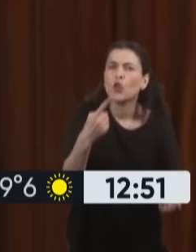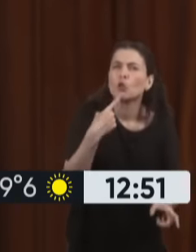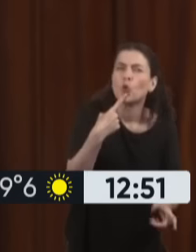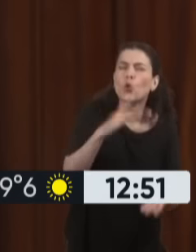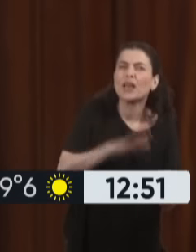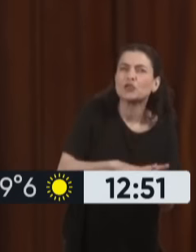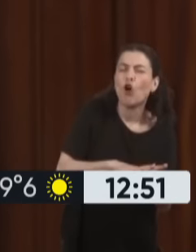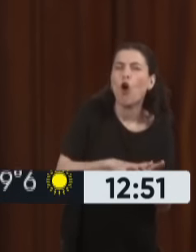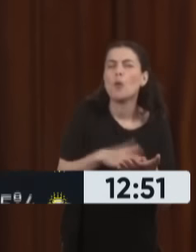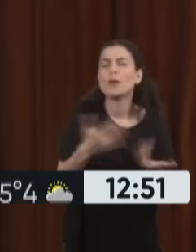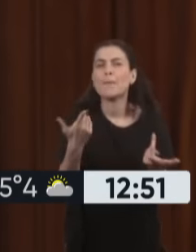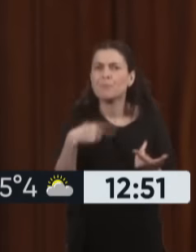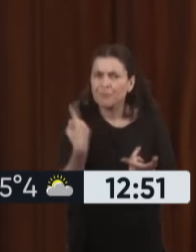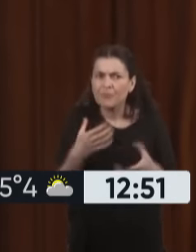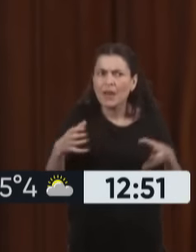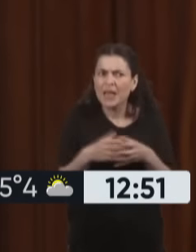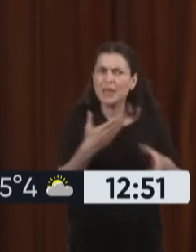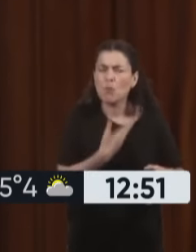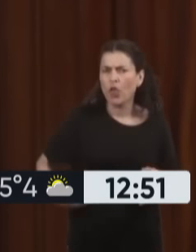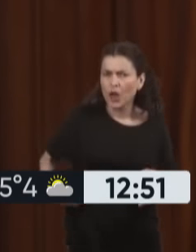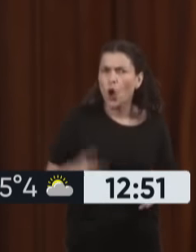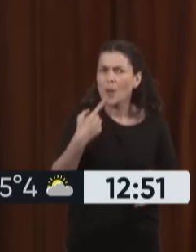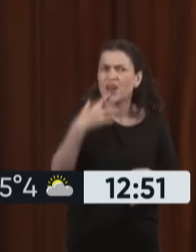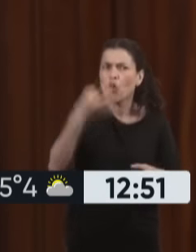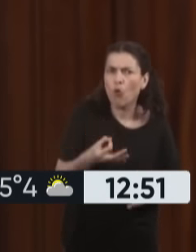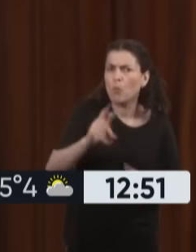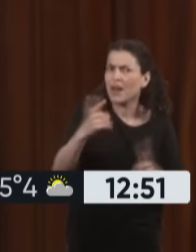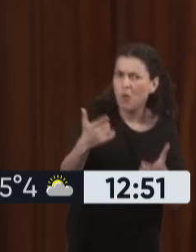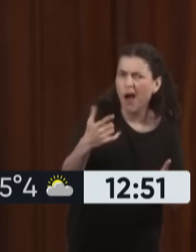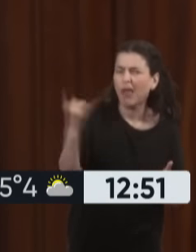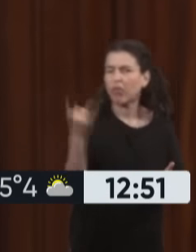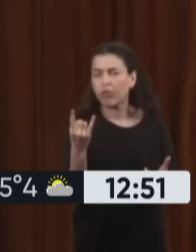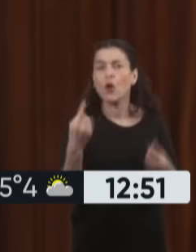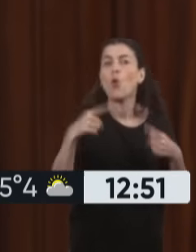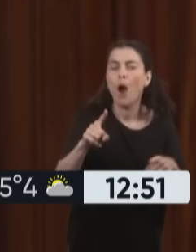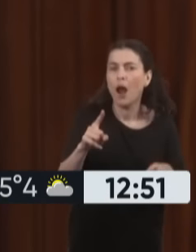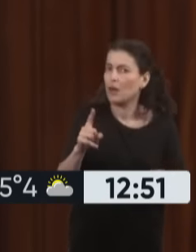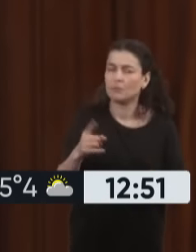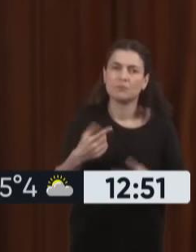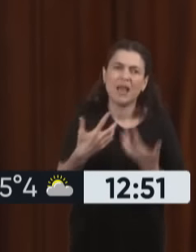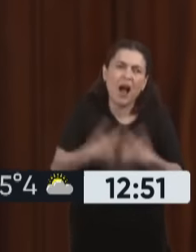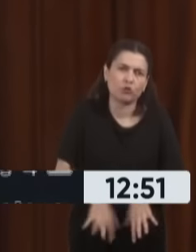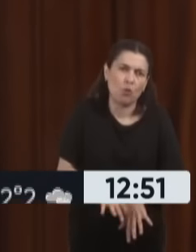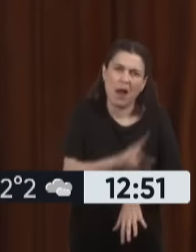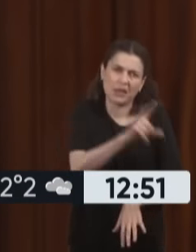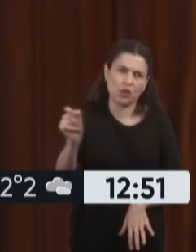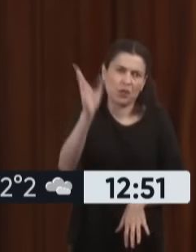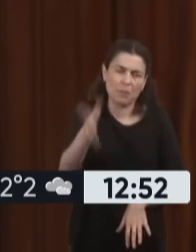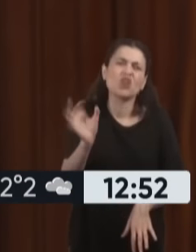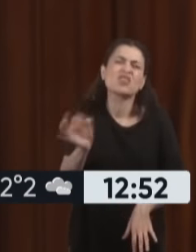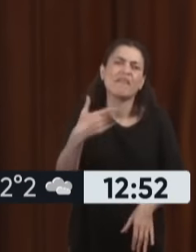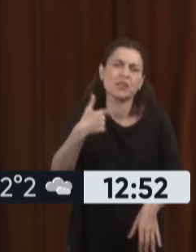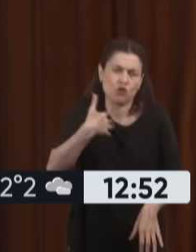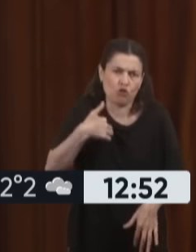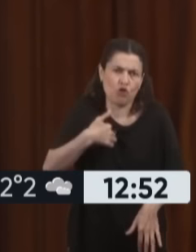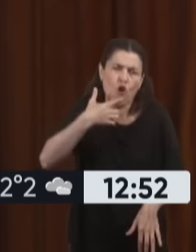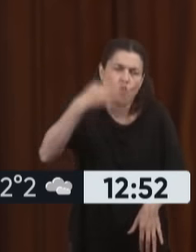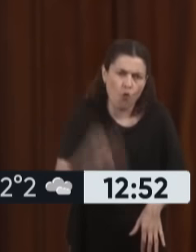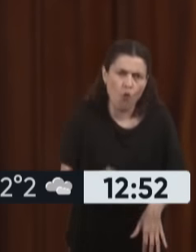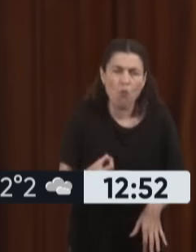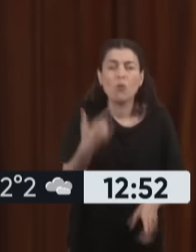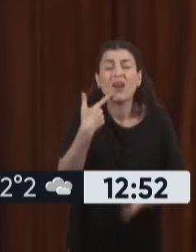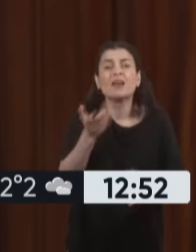bien o para mal, de que nosotros lo que decimos lo hacemos. En definitiva, esta gran gesta que nosotros llamamos la guerra contra